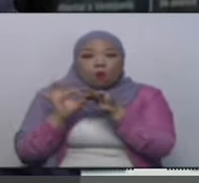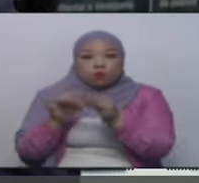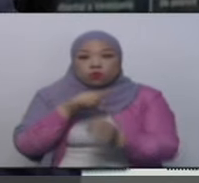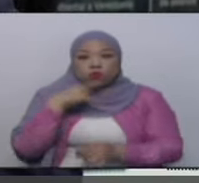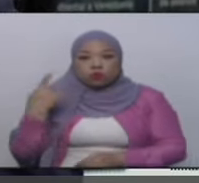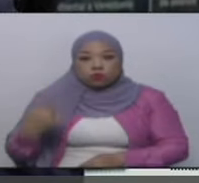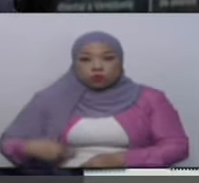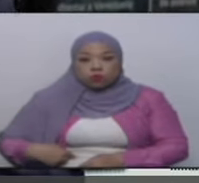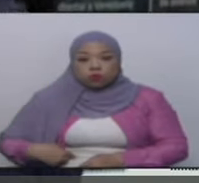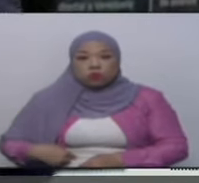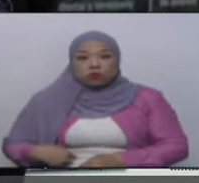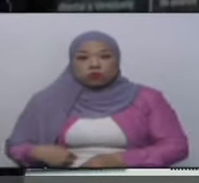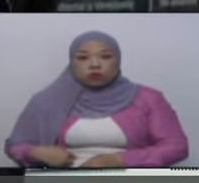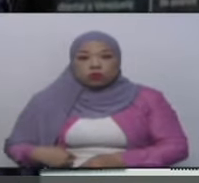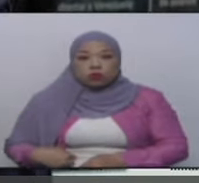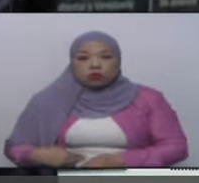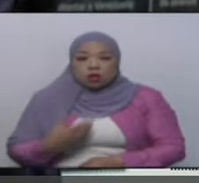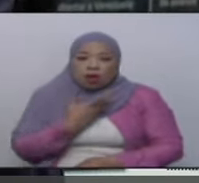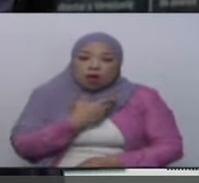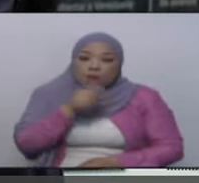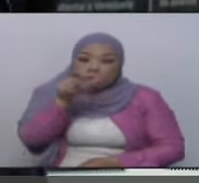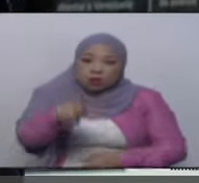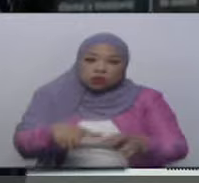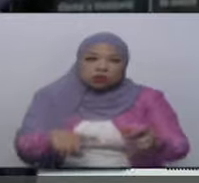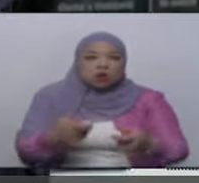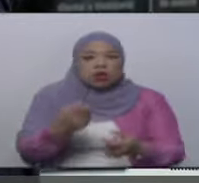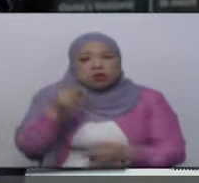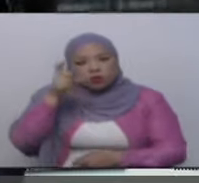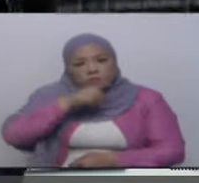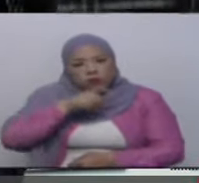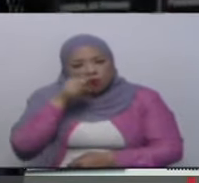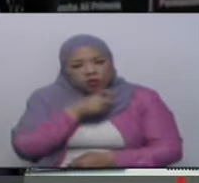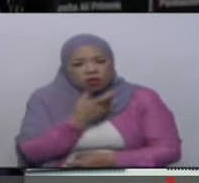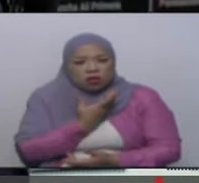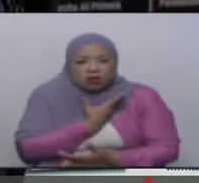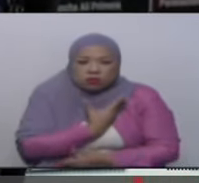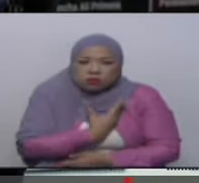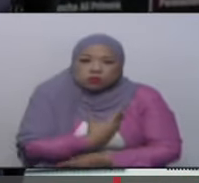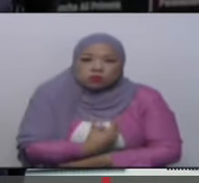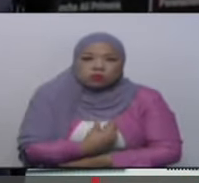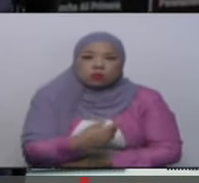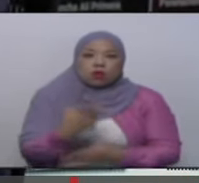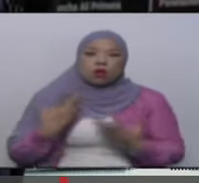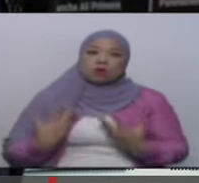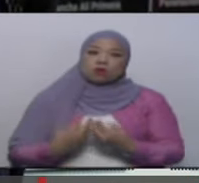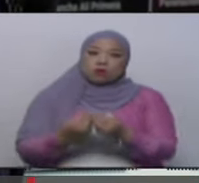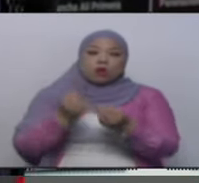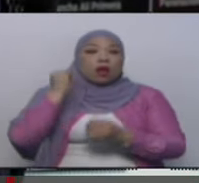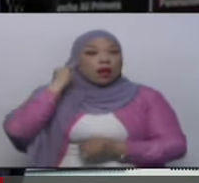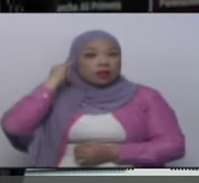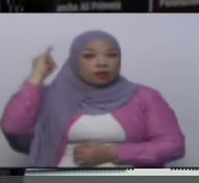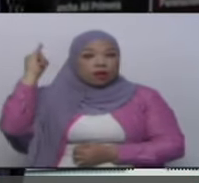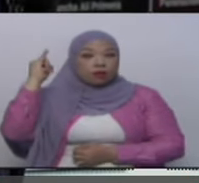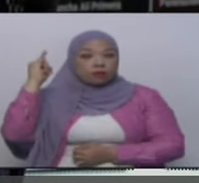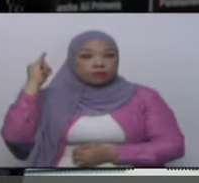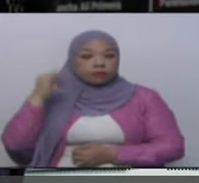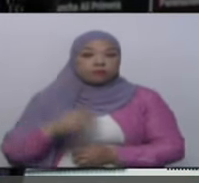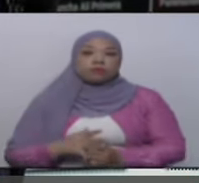gesto de nobleza sin límites, acompañó la idea de